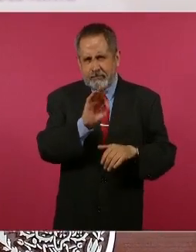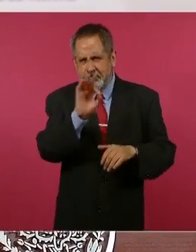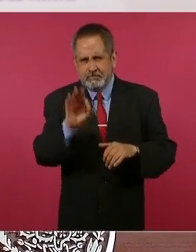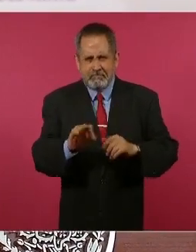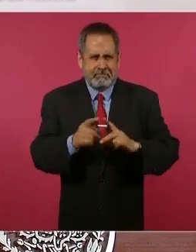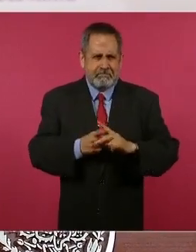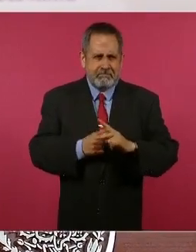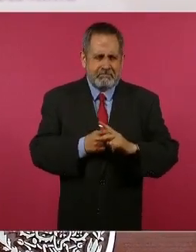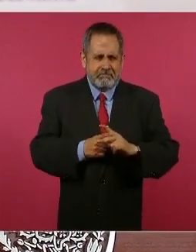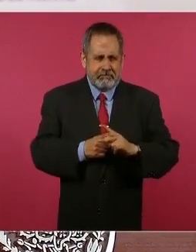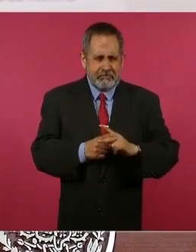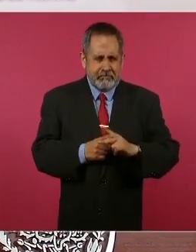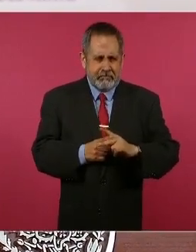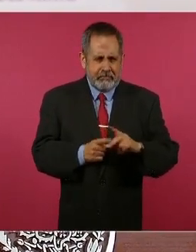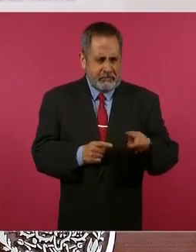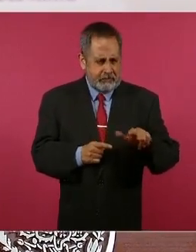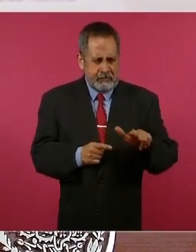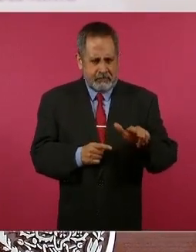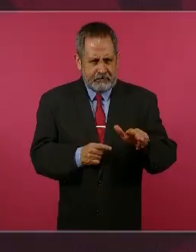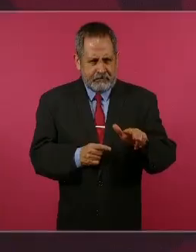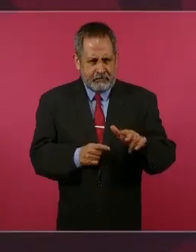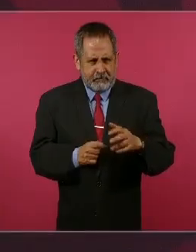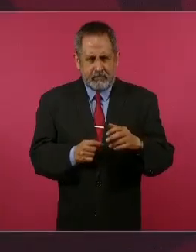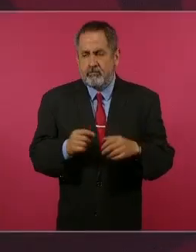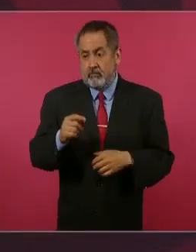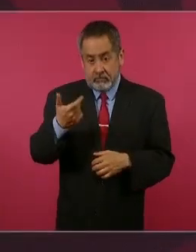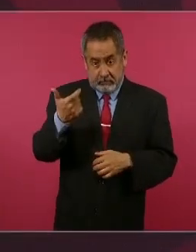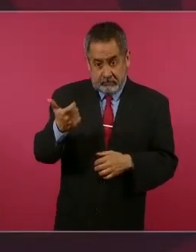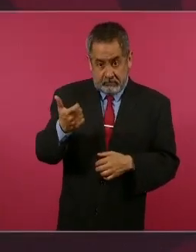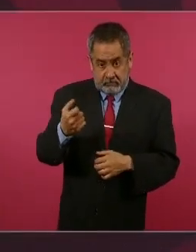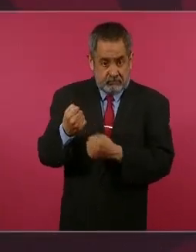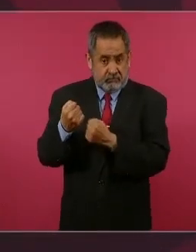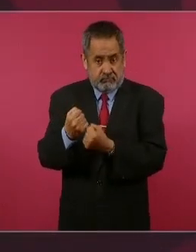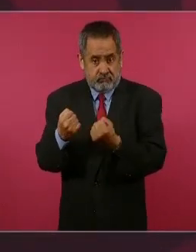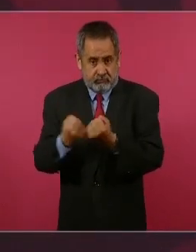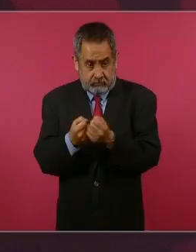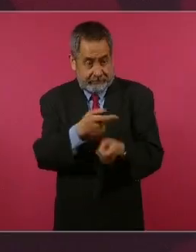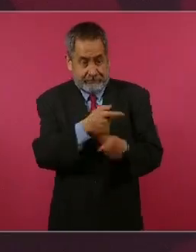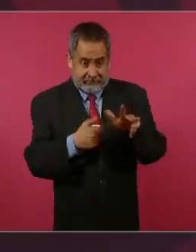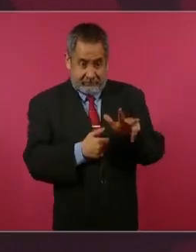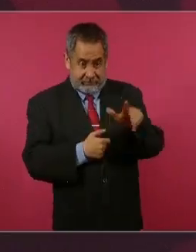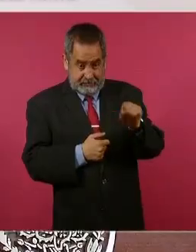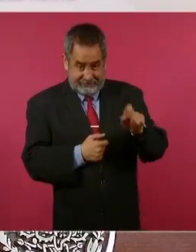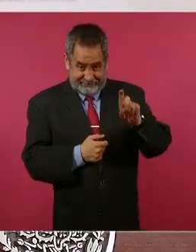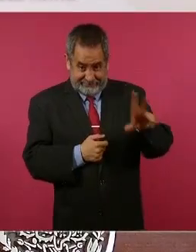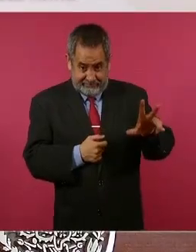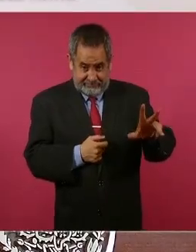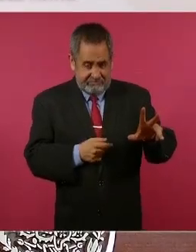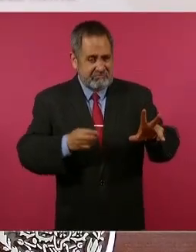de fortalecimiento del peso moneda, hoy así como está